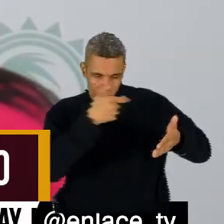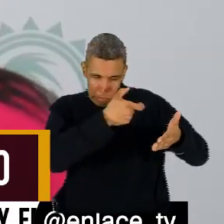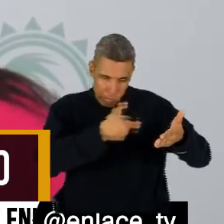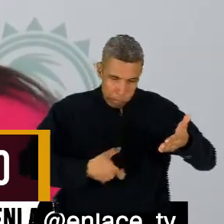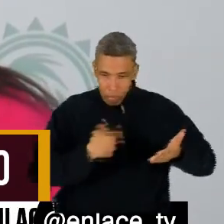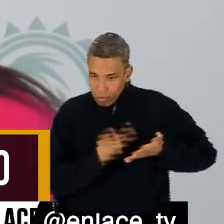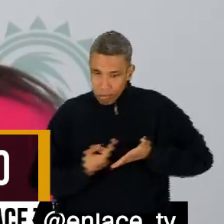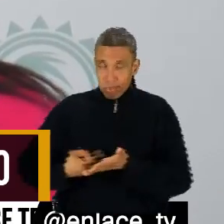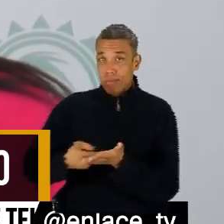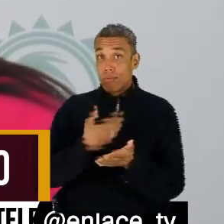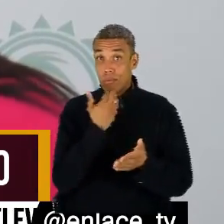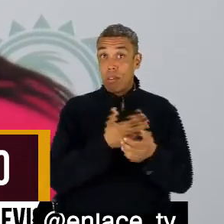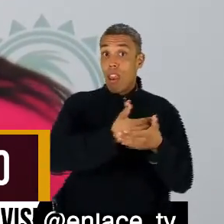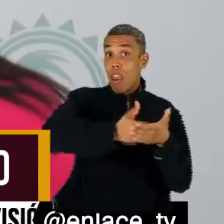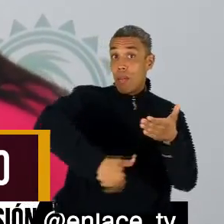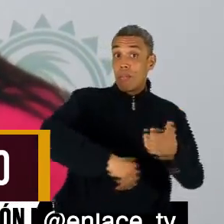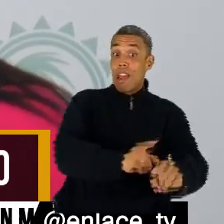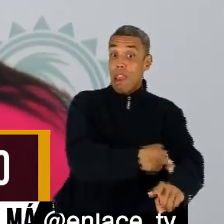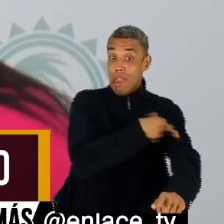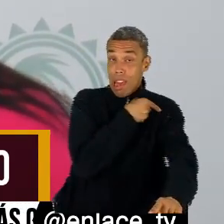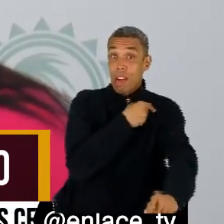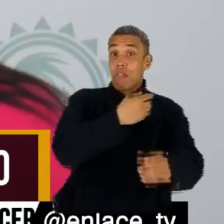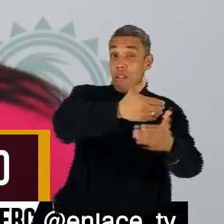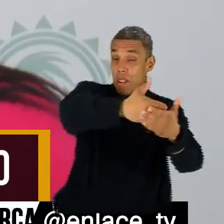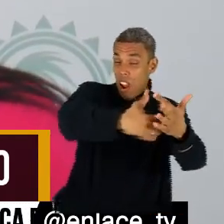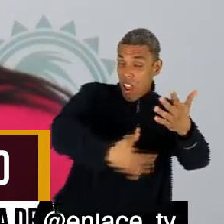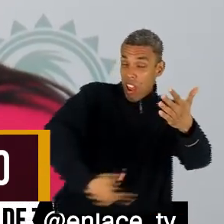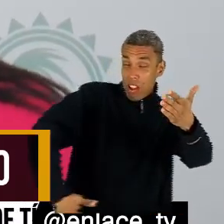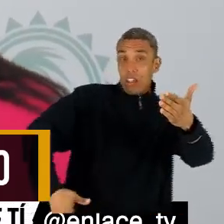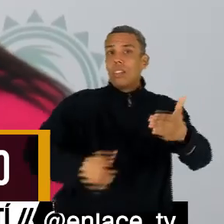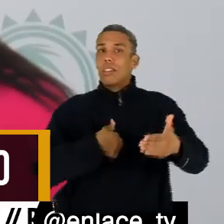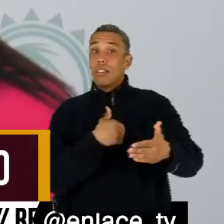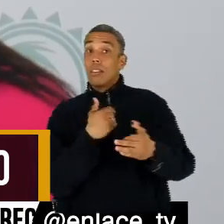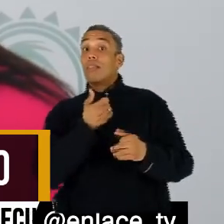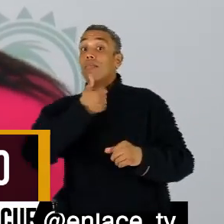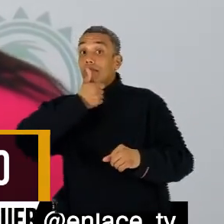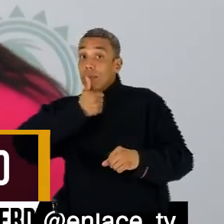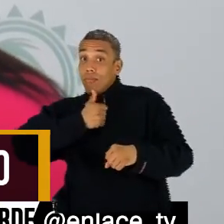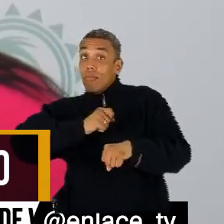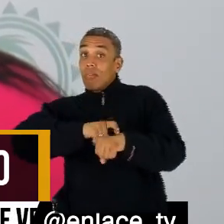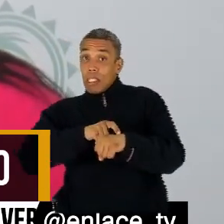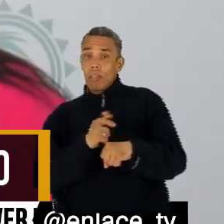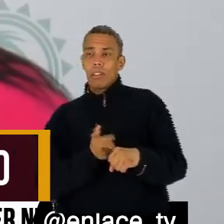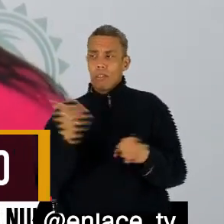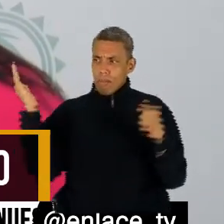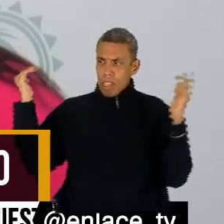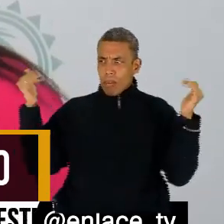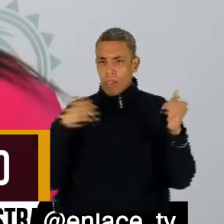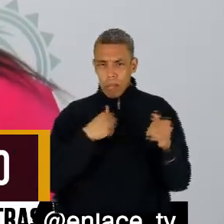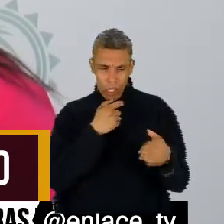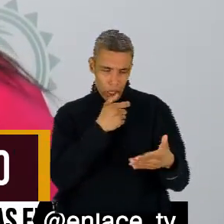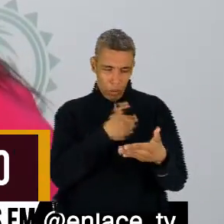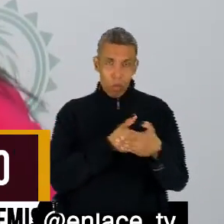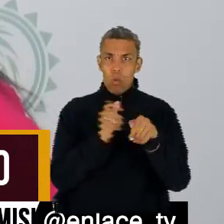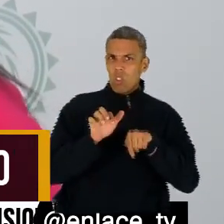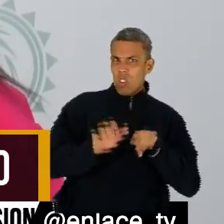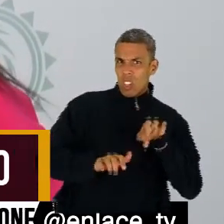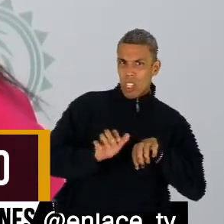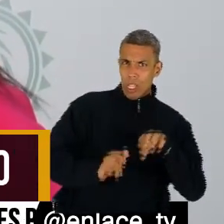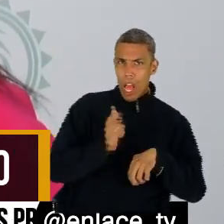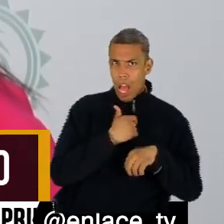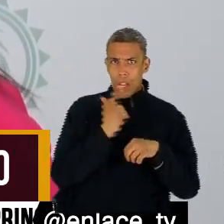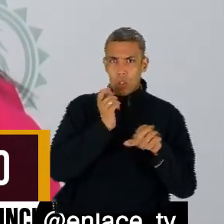su contenido es largo, entonces vamos a revisar cada uno de los pilares con cada uno de los secretarios, con cada uno de la plenaria, entonces ahí vamos a dar como el debate cada uno de esa